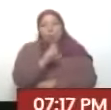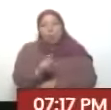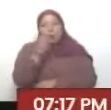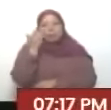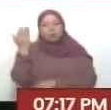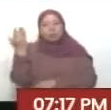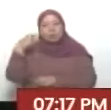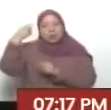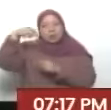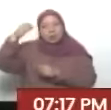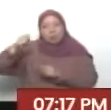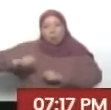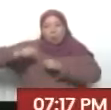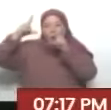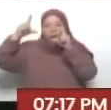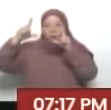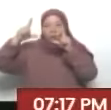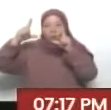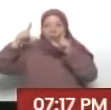Miren este milagro.